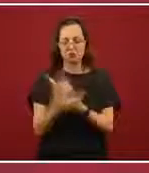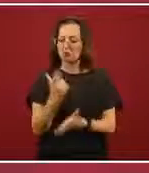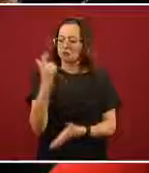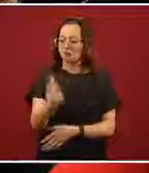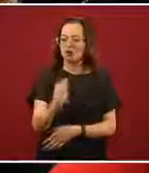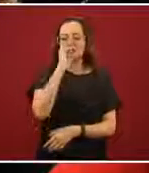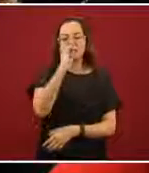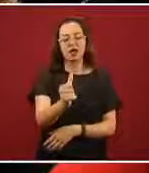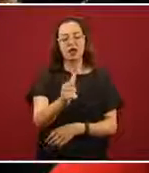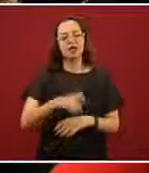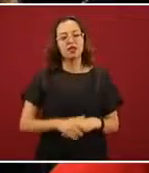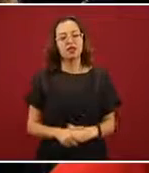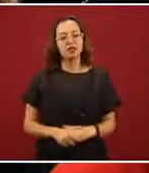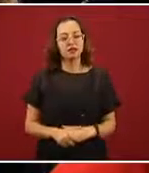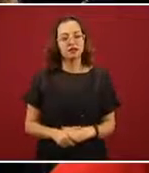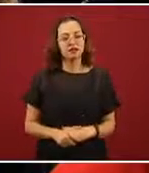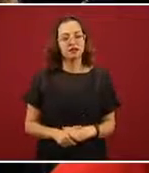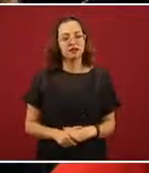y creen